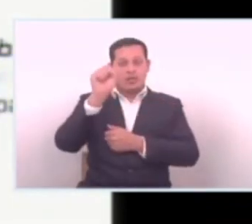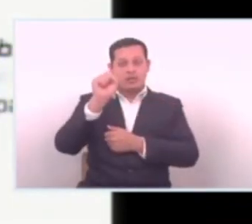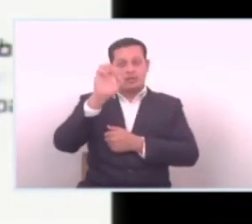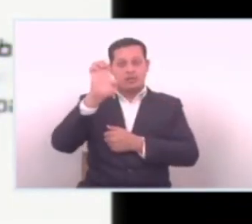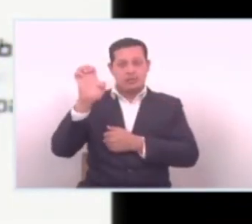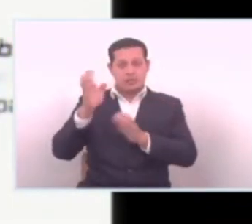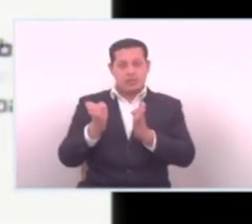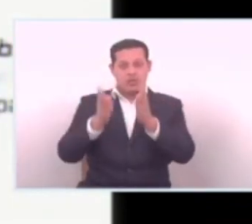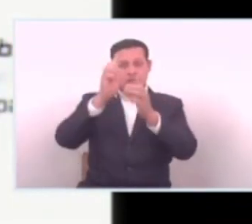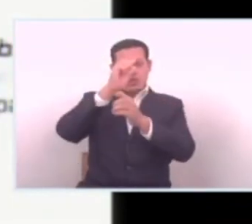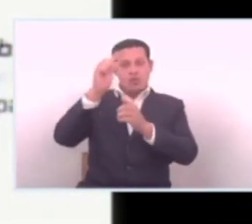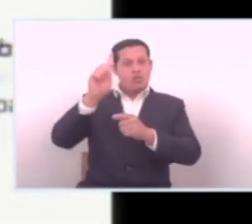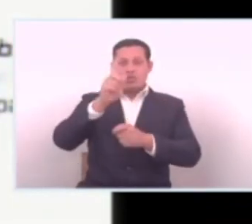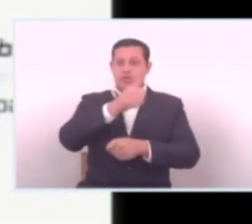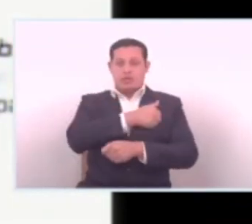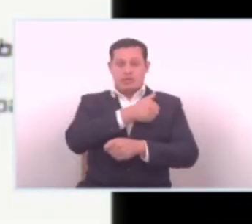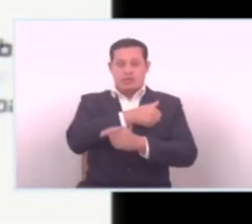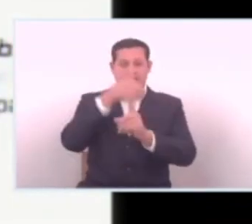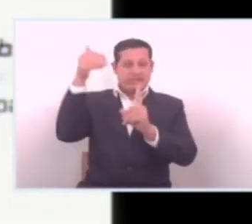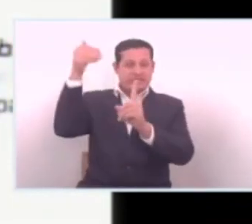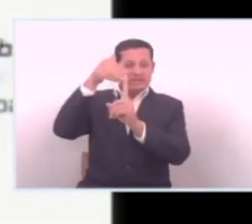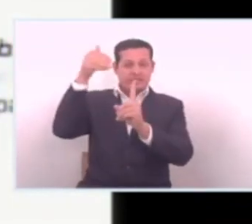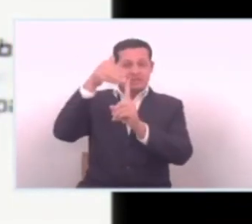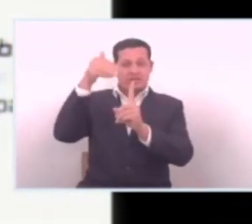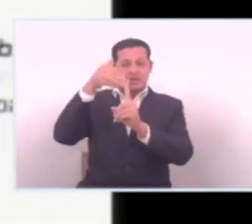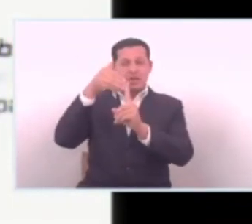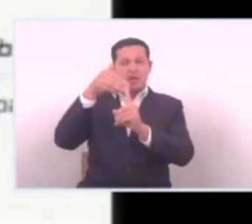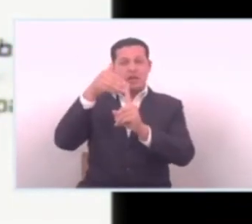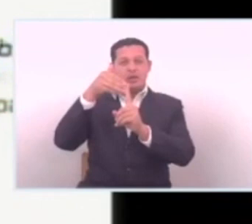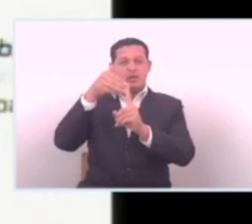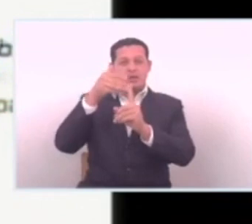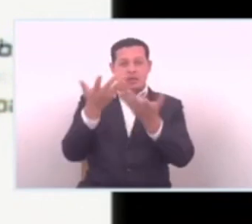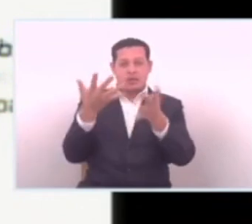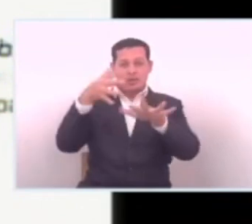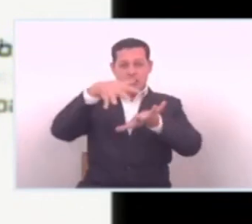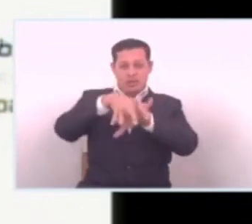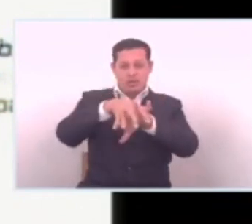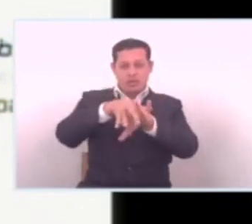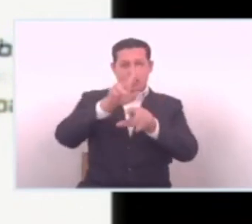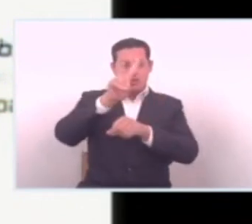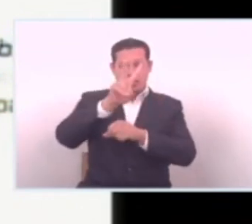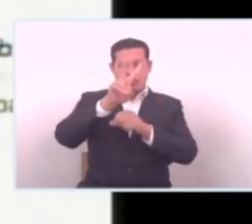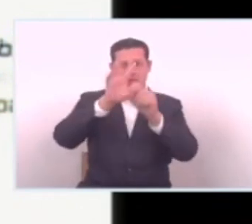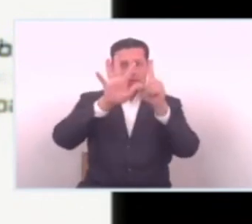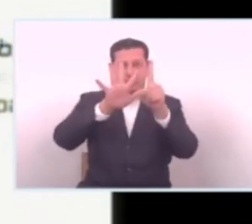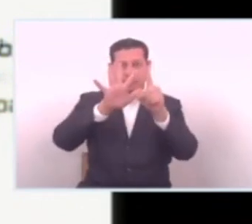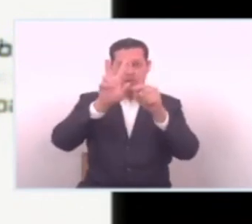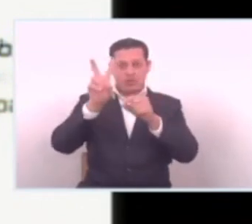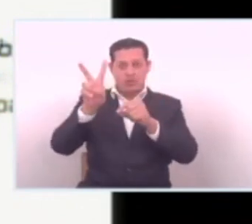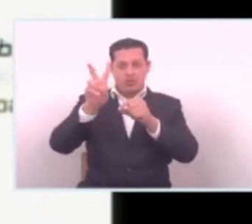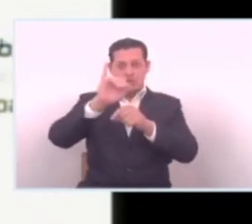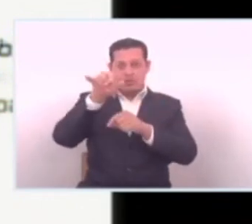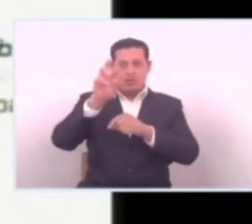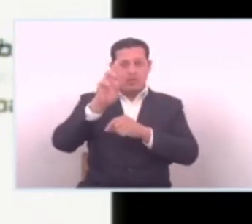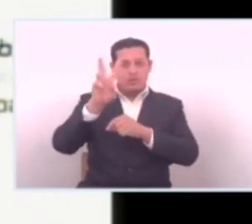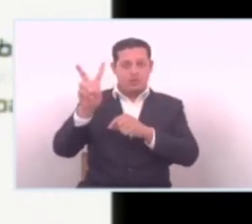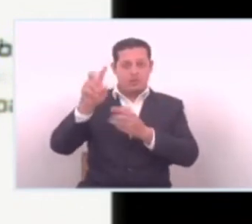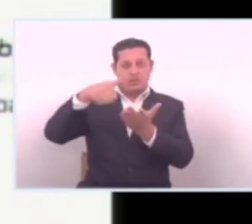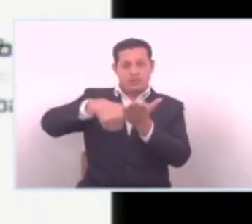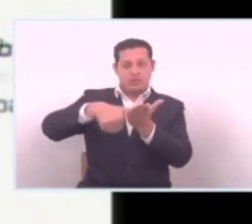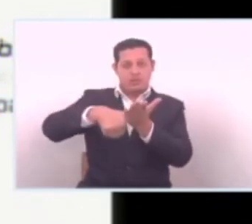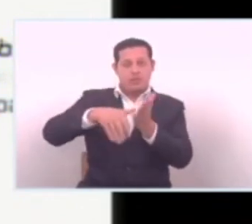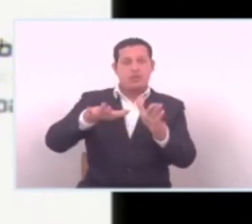supremo electoral ya no tendrá que capacitar a los integrantes de las 262 juntas electorales